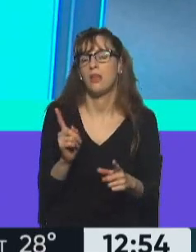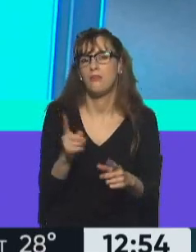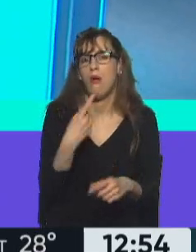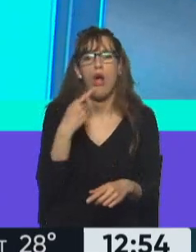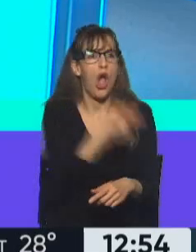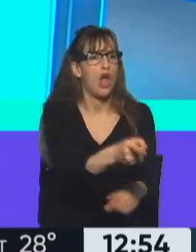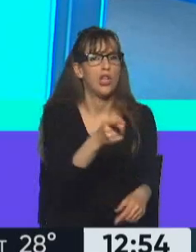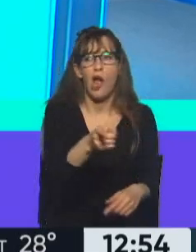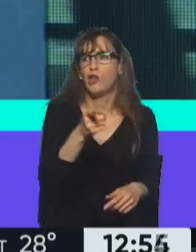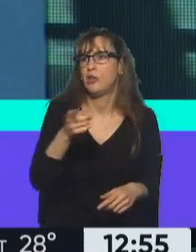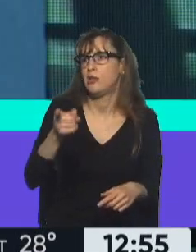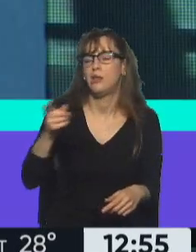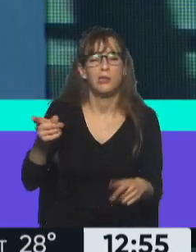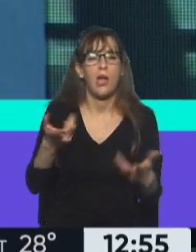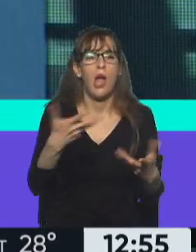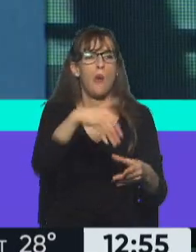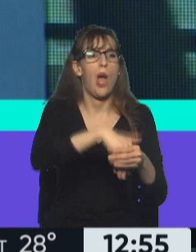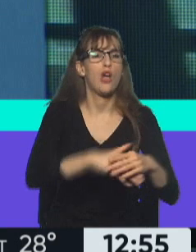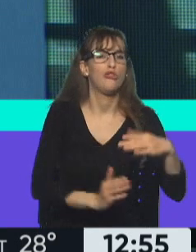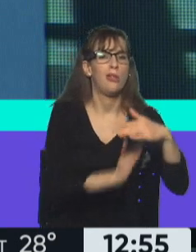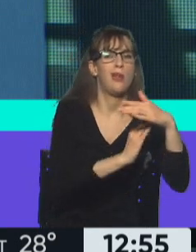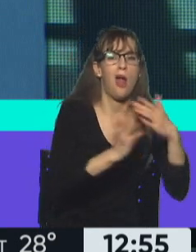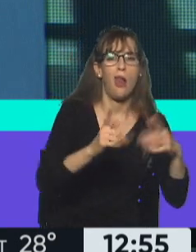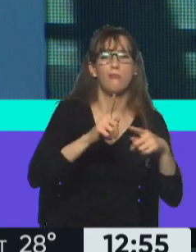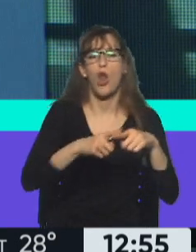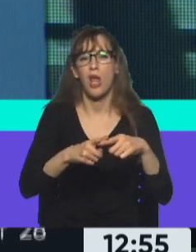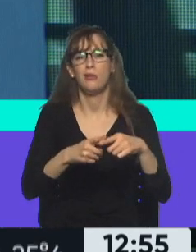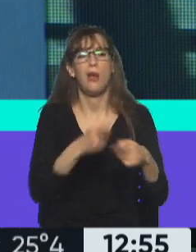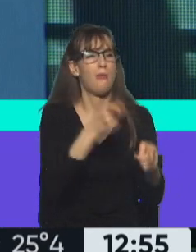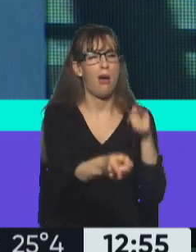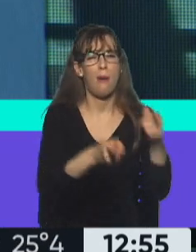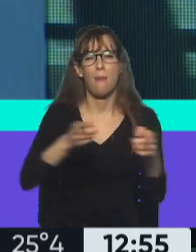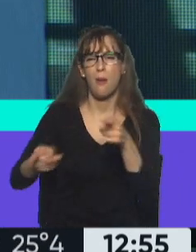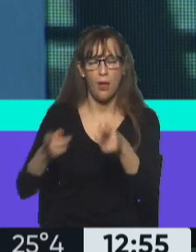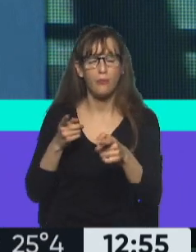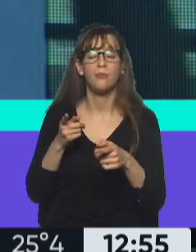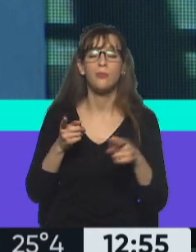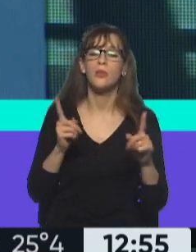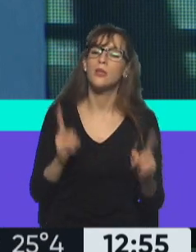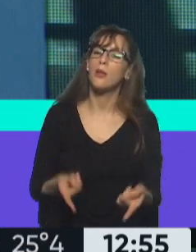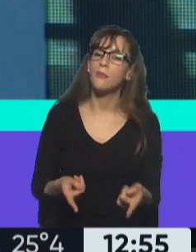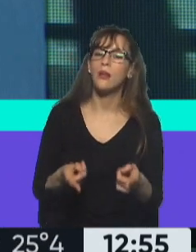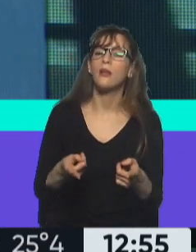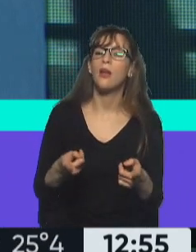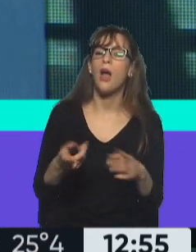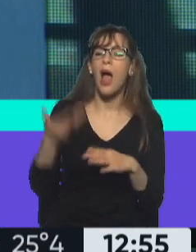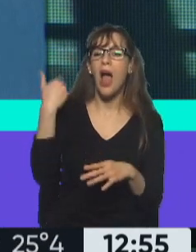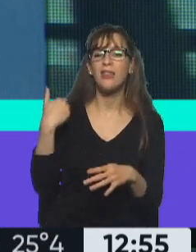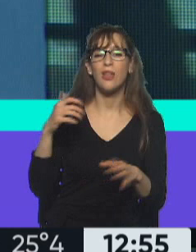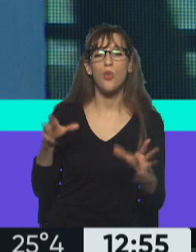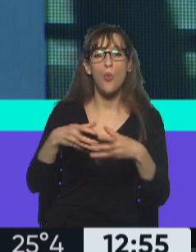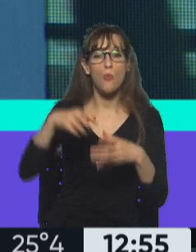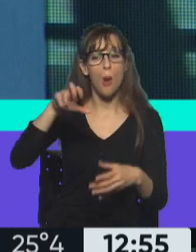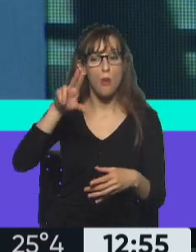nada del estado si es el pero si se atribuye a eso y un componente de anti política que antes lo que optaba el pro porque no nos olvidemos